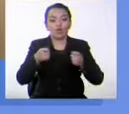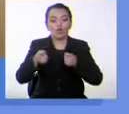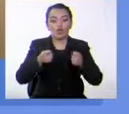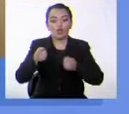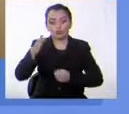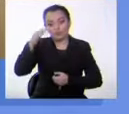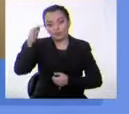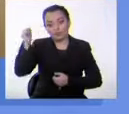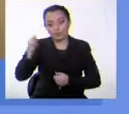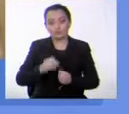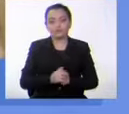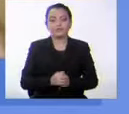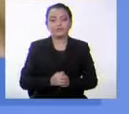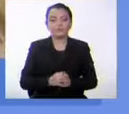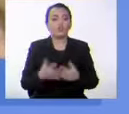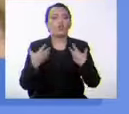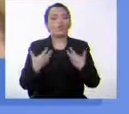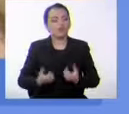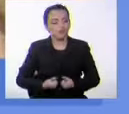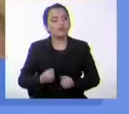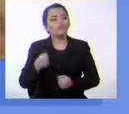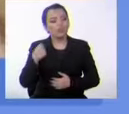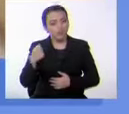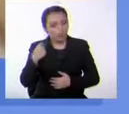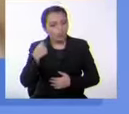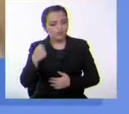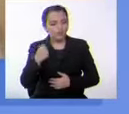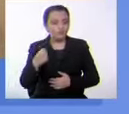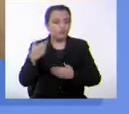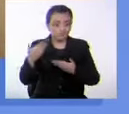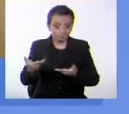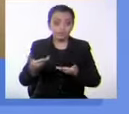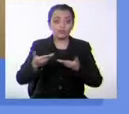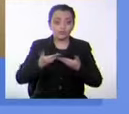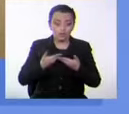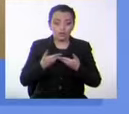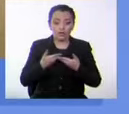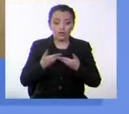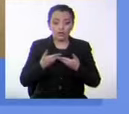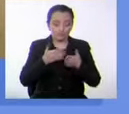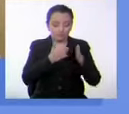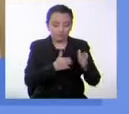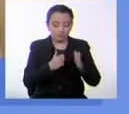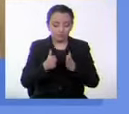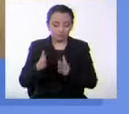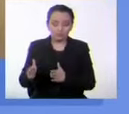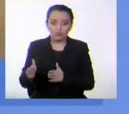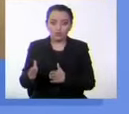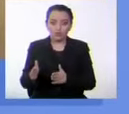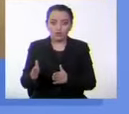es muy importante debido a que este nos ayuda a organizar y a administrar